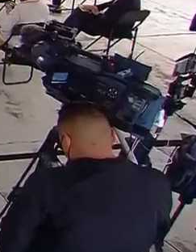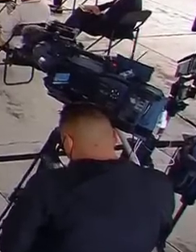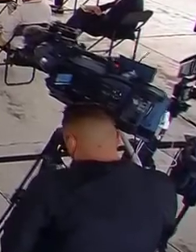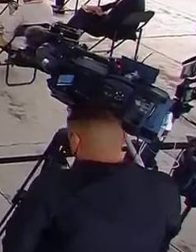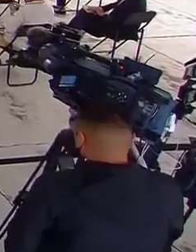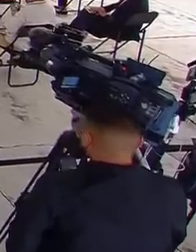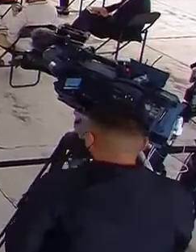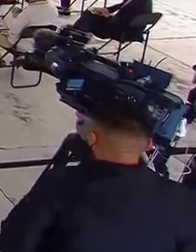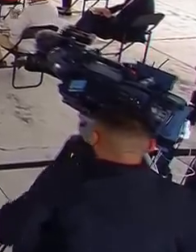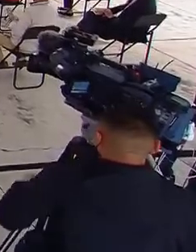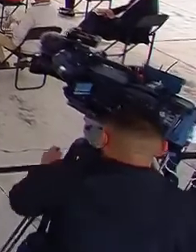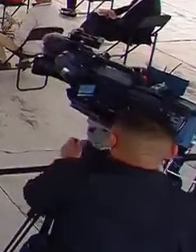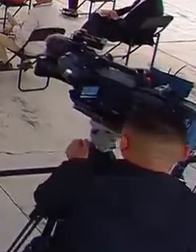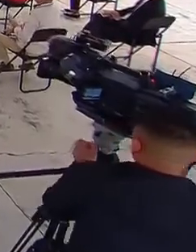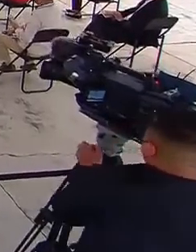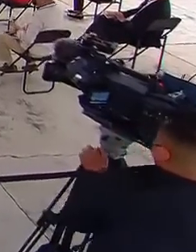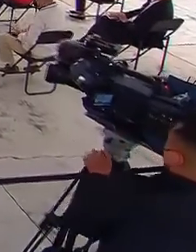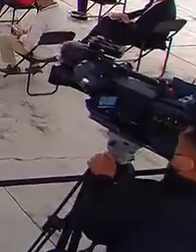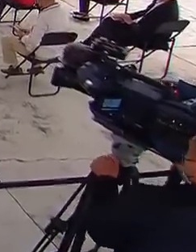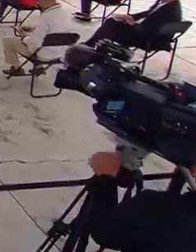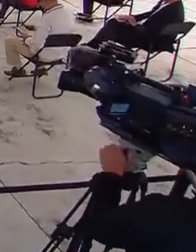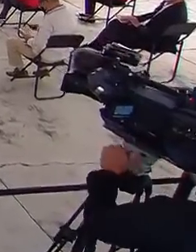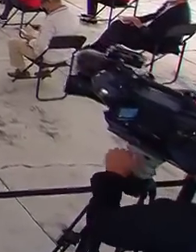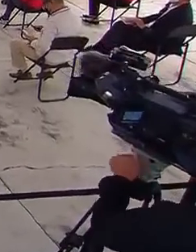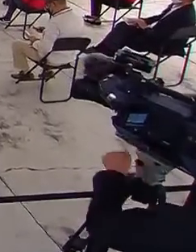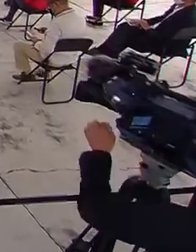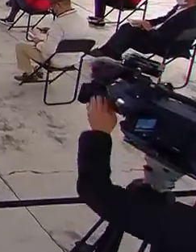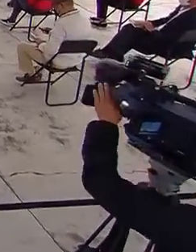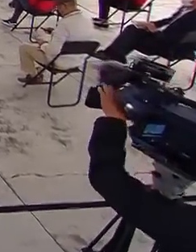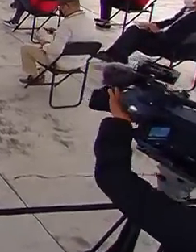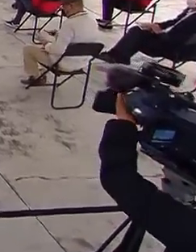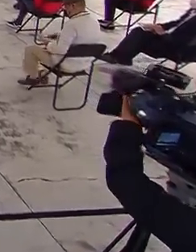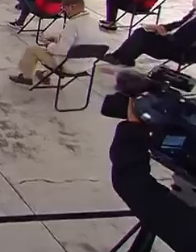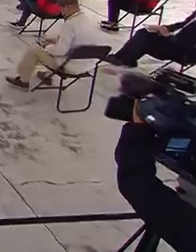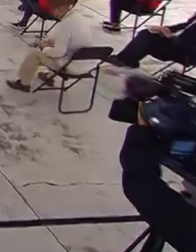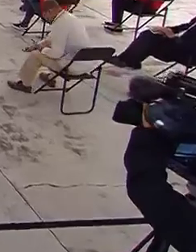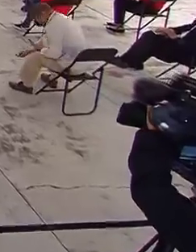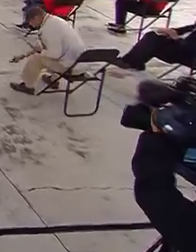Muy bien. Pues, si les parece,